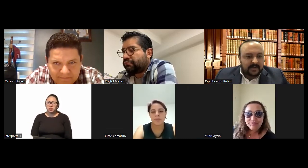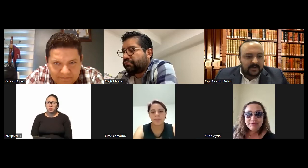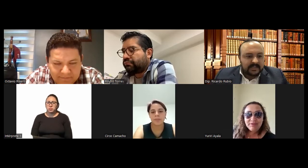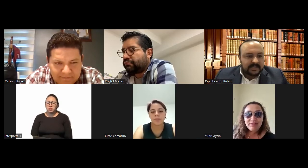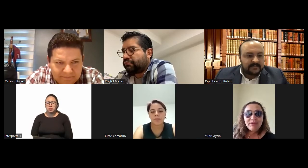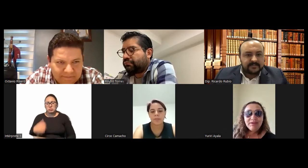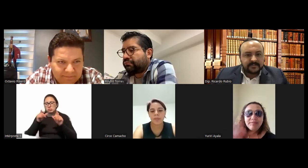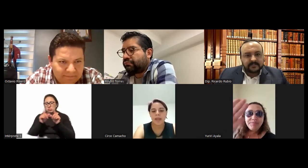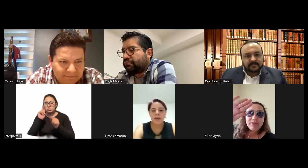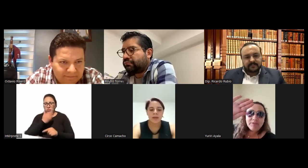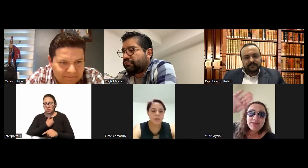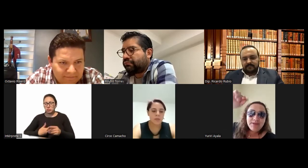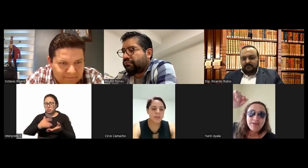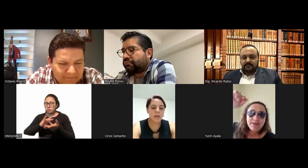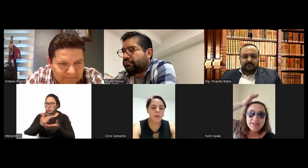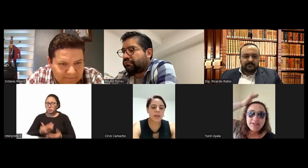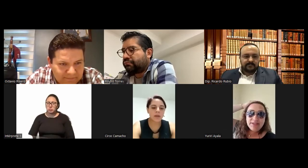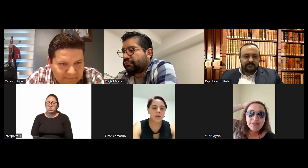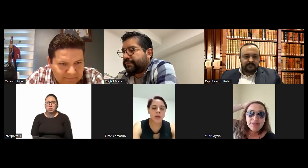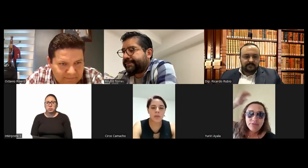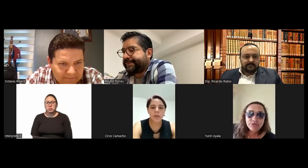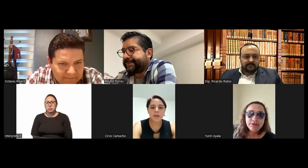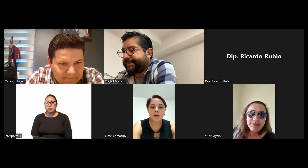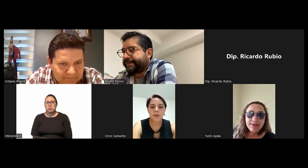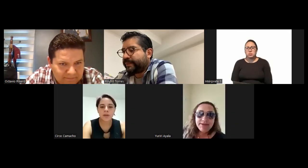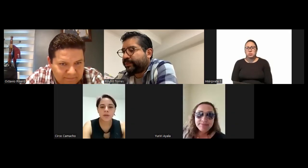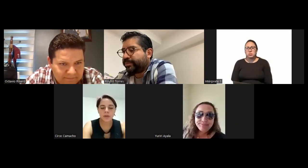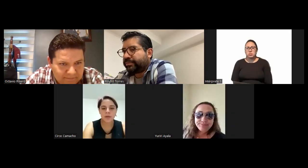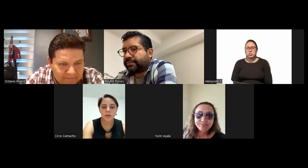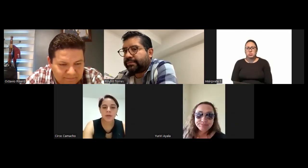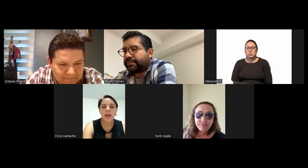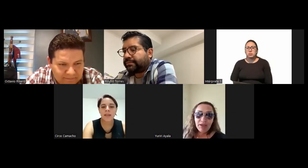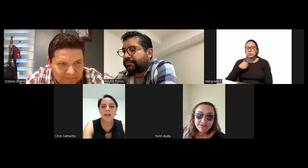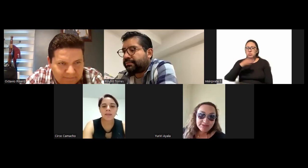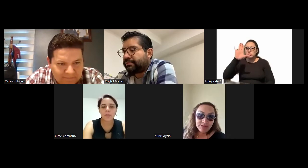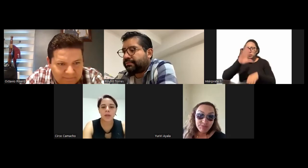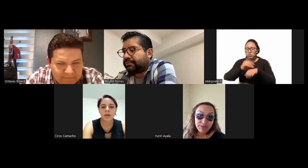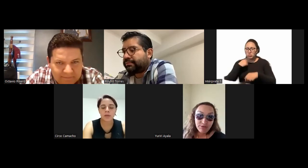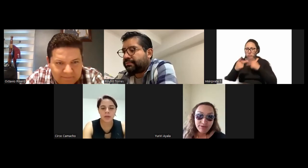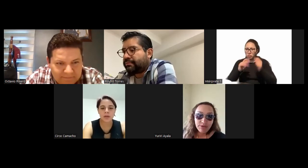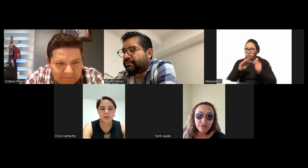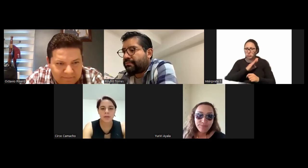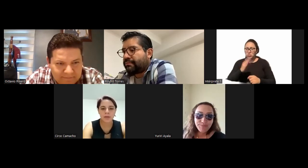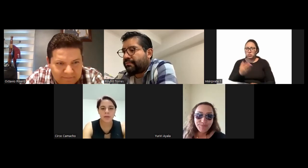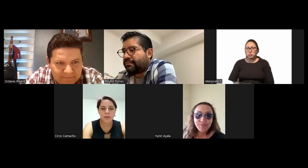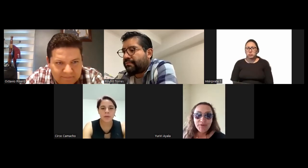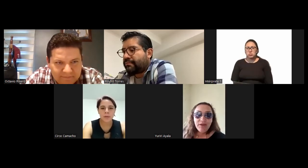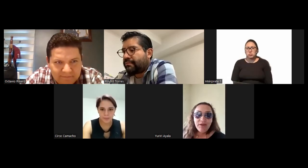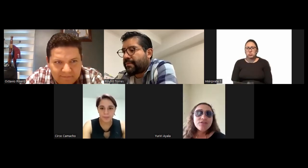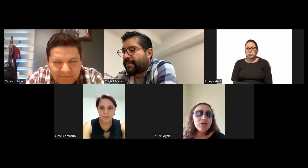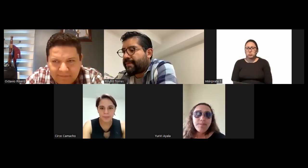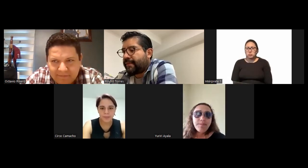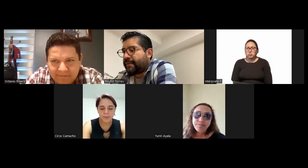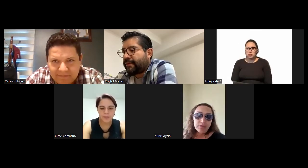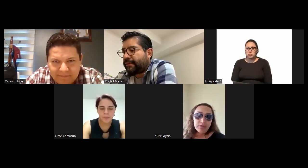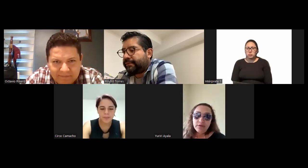cuanto. Muchas gracias. Diputada Bueno, presidente, exactamente, ¿podría no era hacer el uso de momento. la palabra? Adelante, Si este es el diputada. momento adecuado.